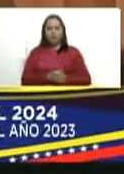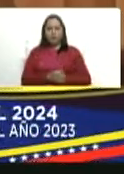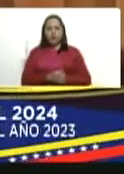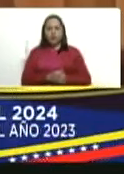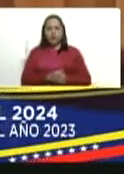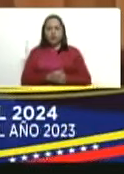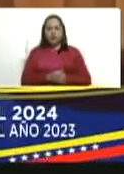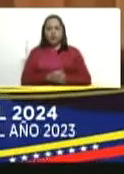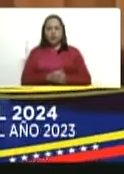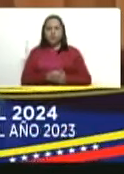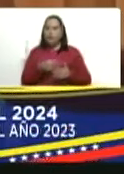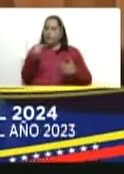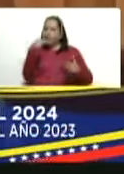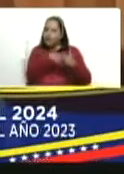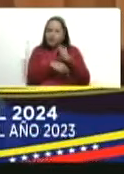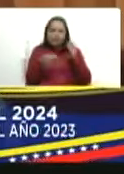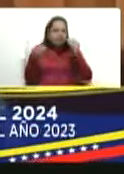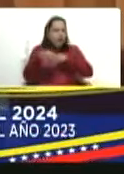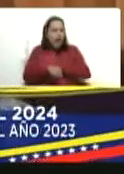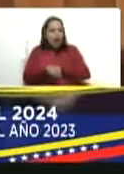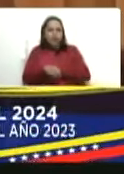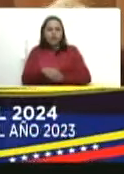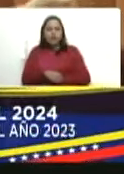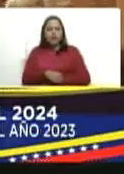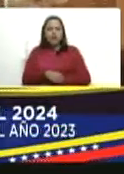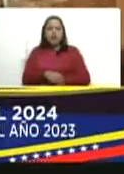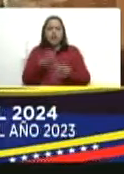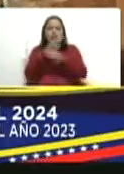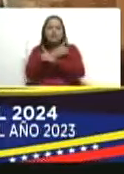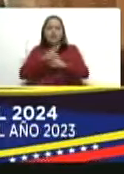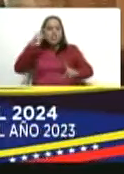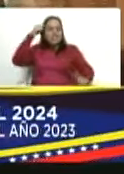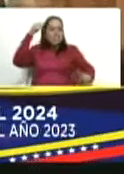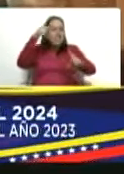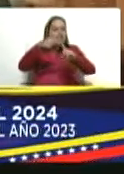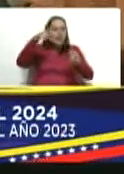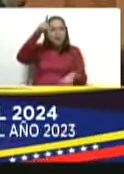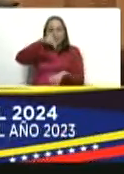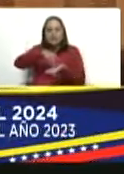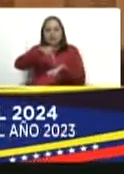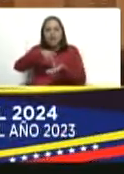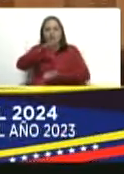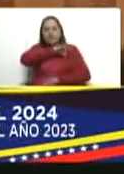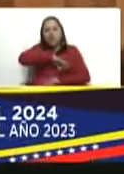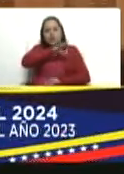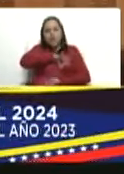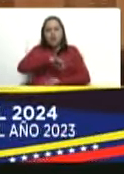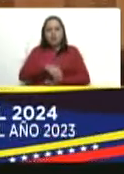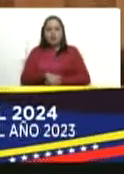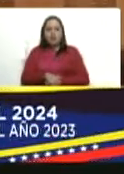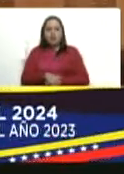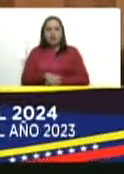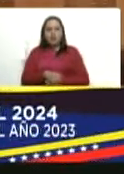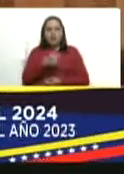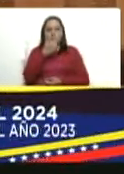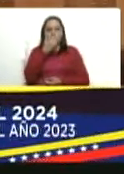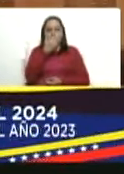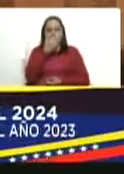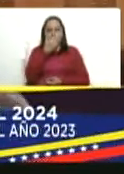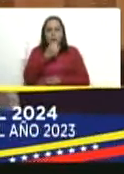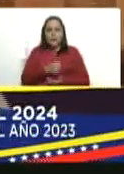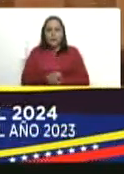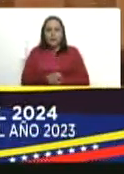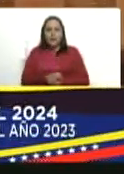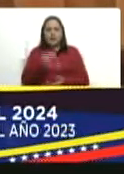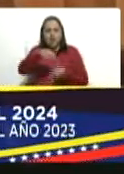profundizar el carácter de democracia directa, participativa, social en